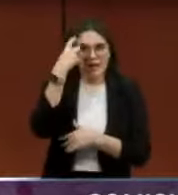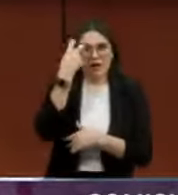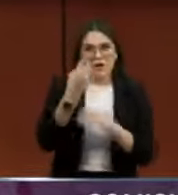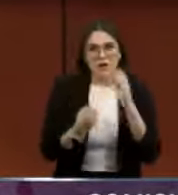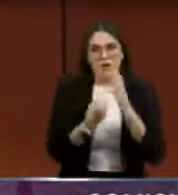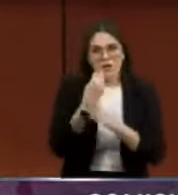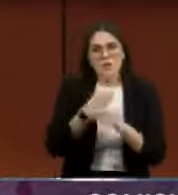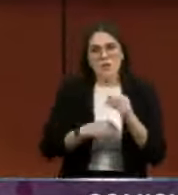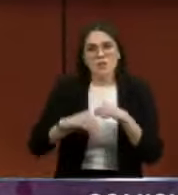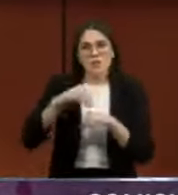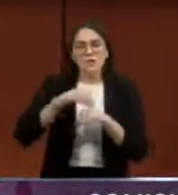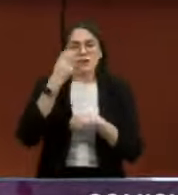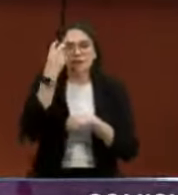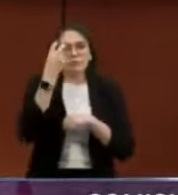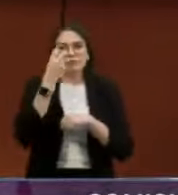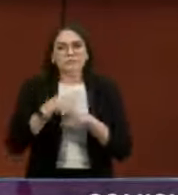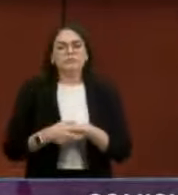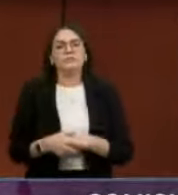No está